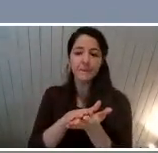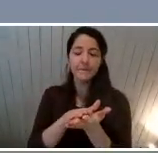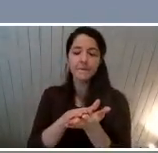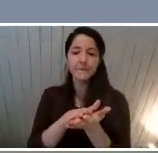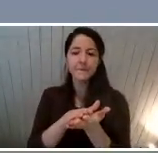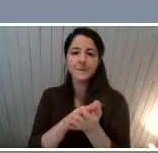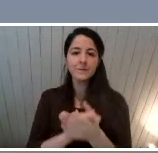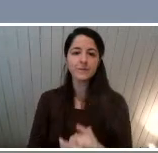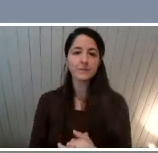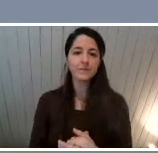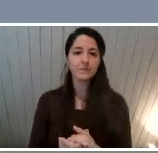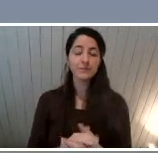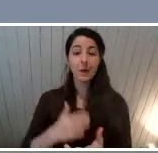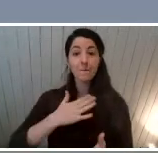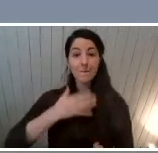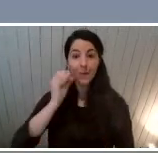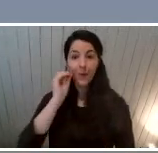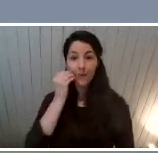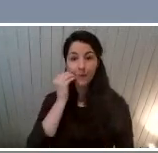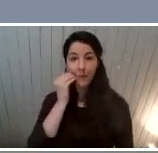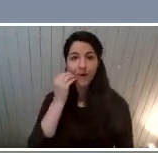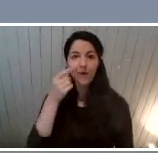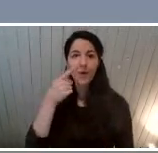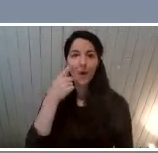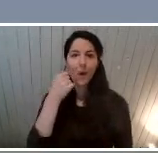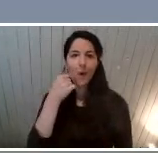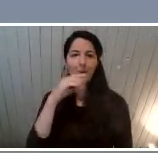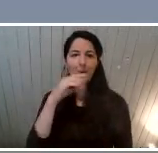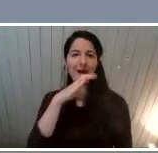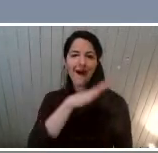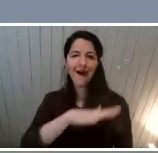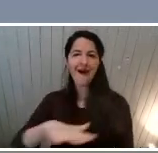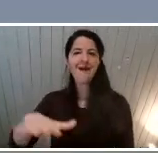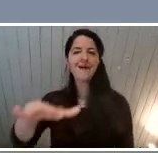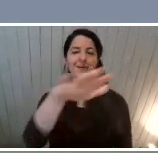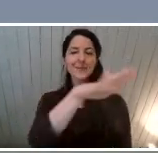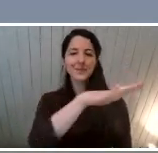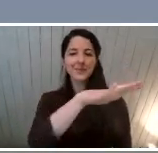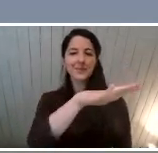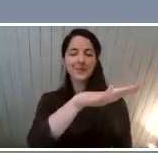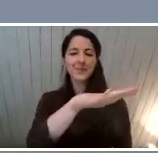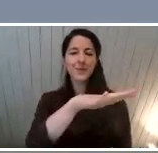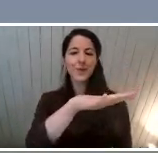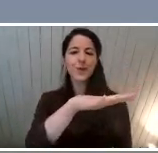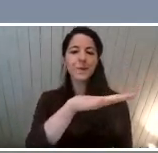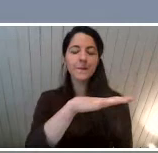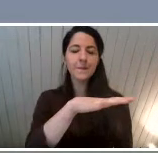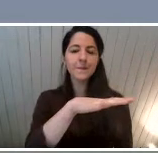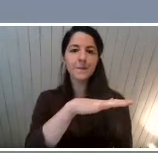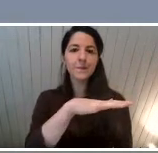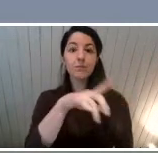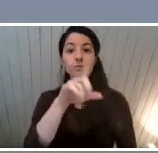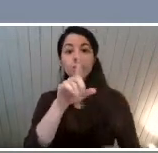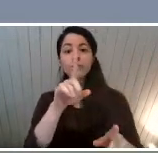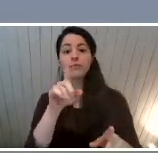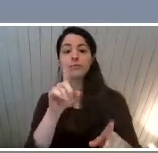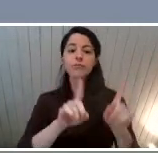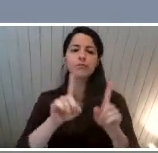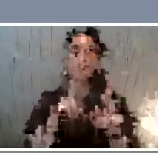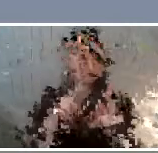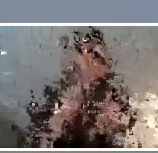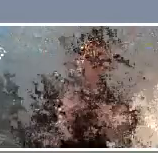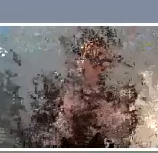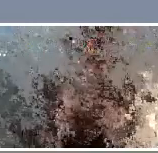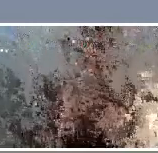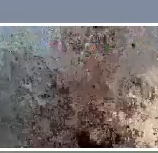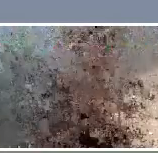Mi abuelo era un hombre de campo, era un hombre duro, y en algún momento